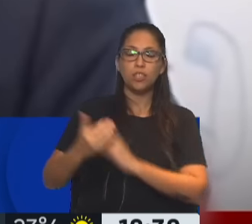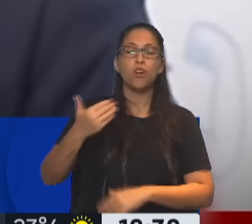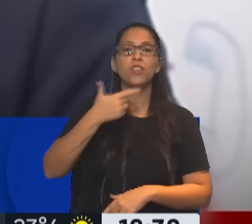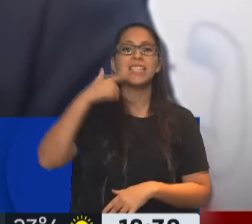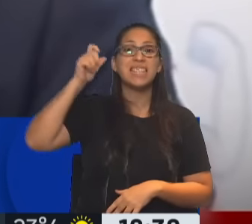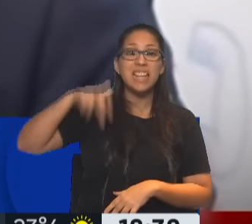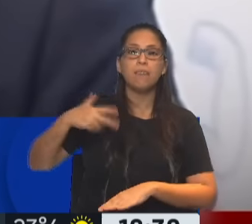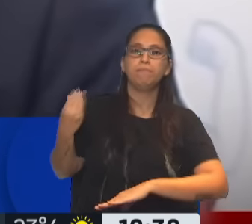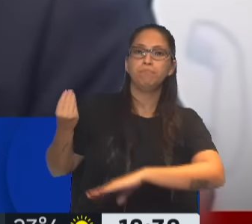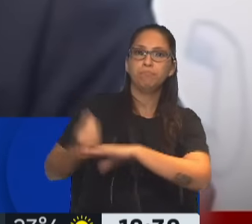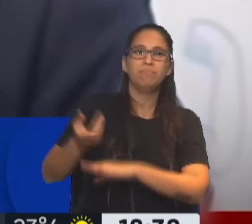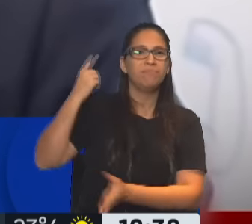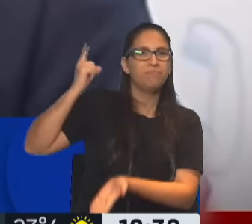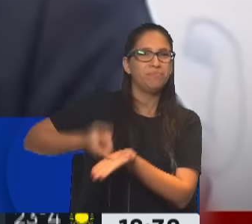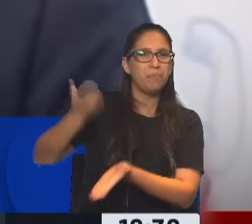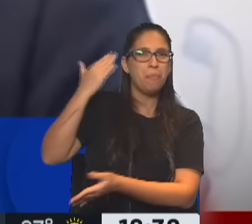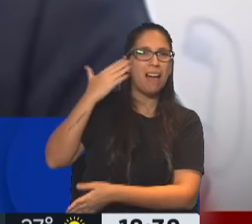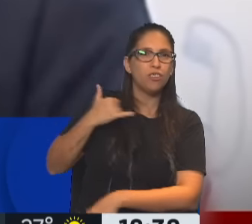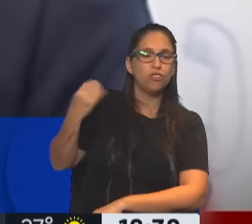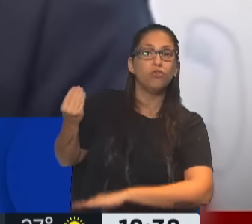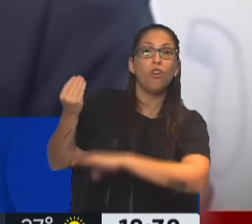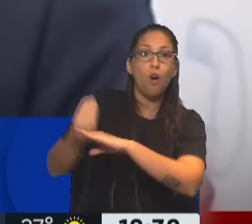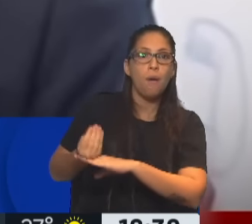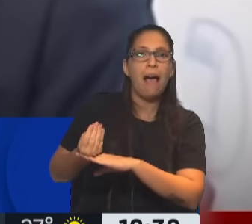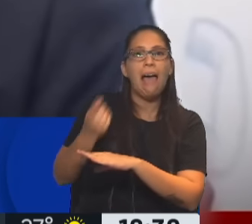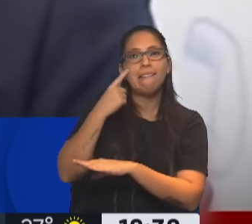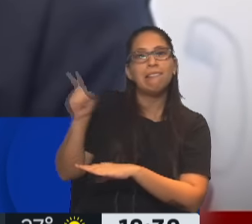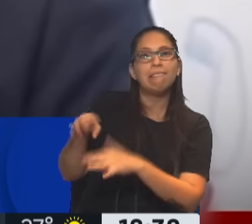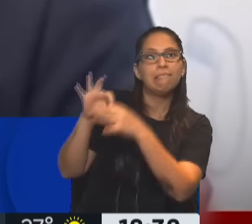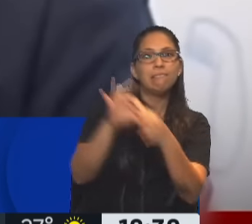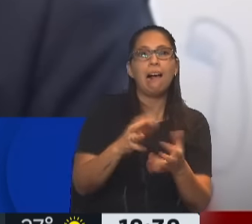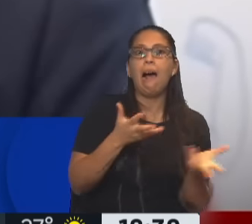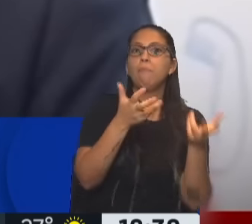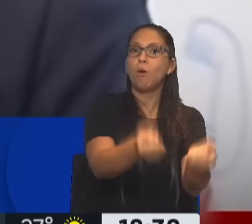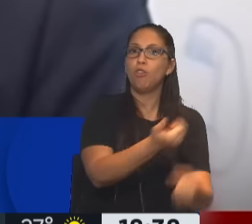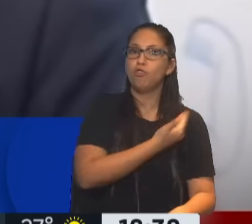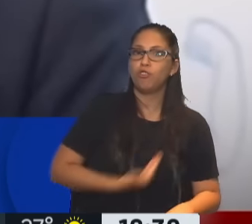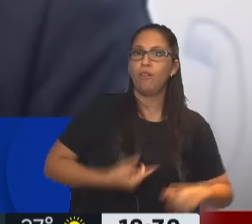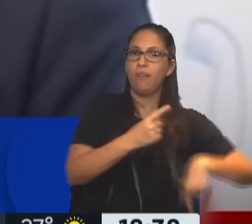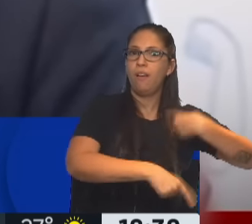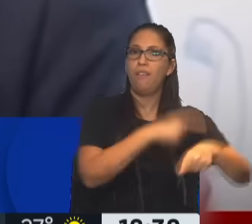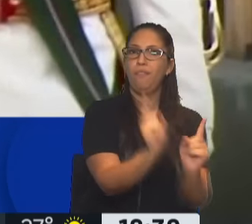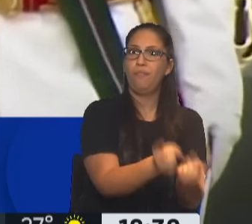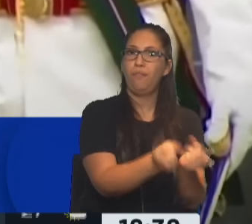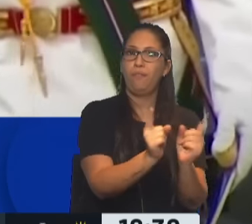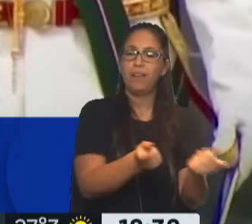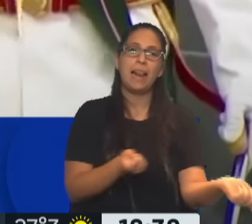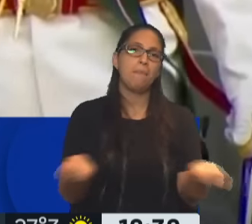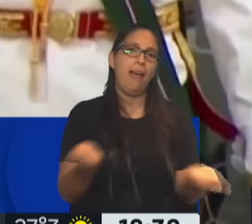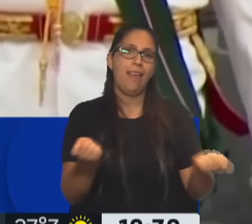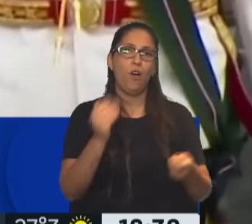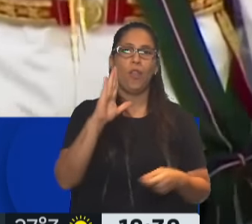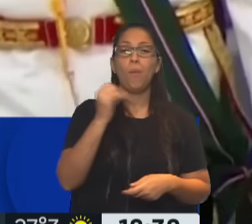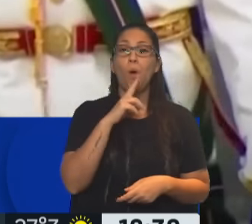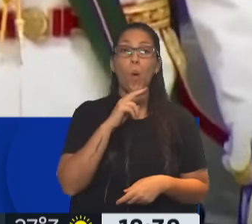Adriansen, designado a principios de marzo para obtener el apoyo a su investidura y garantizar así la continuidad de la administración Boluarte, que